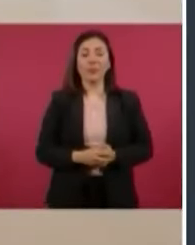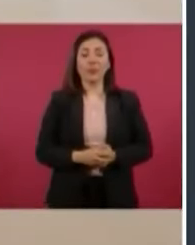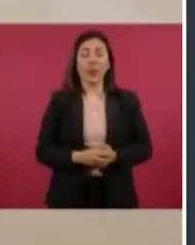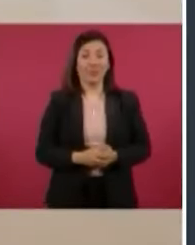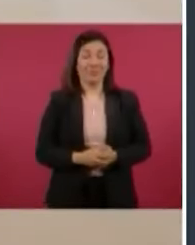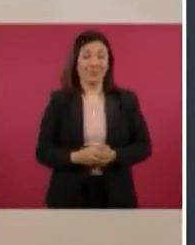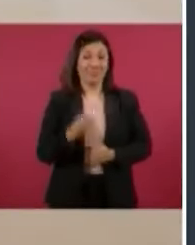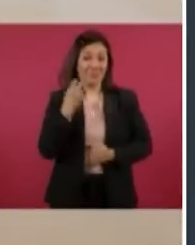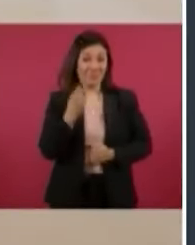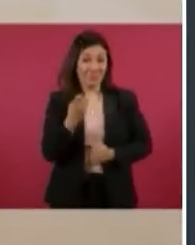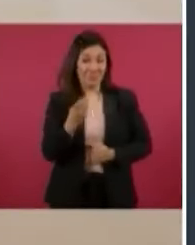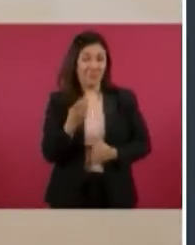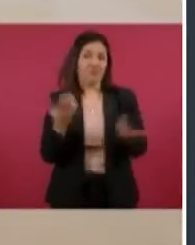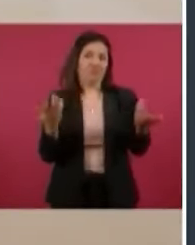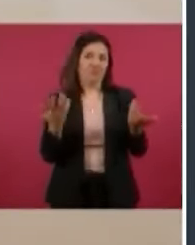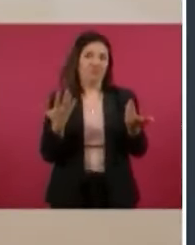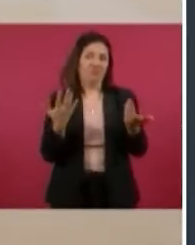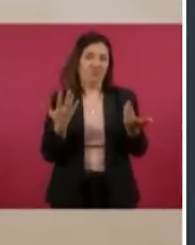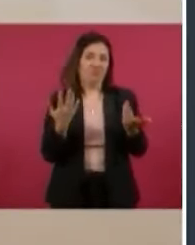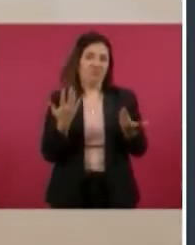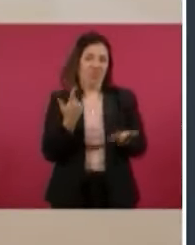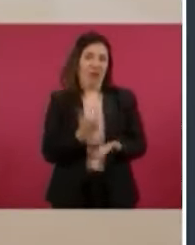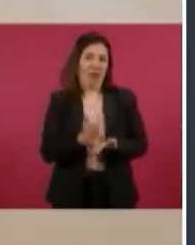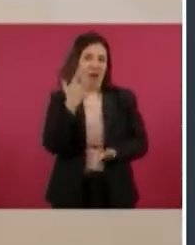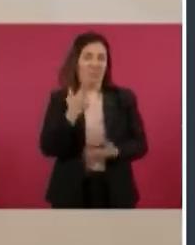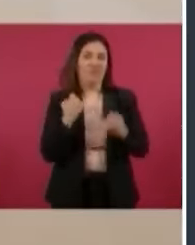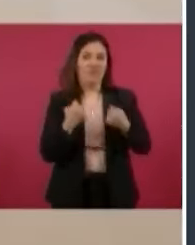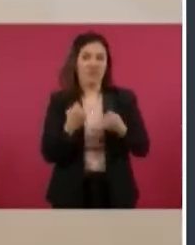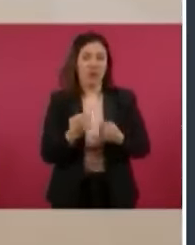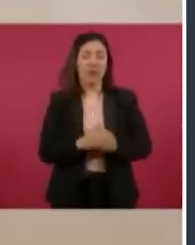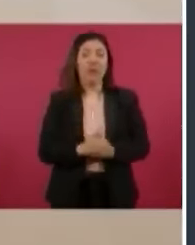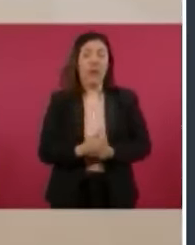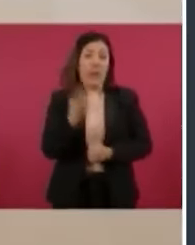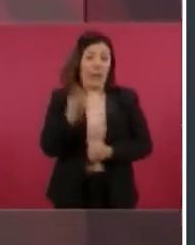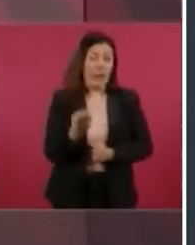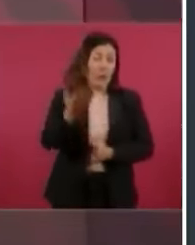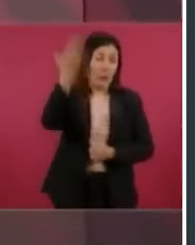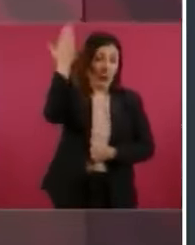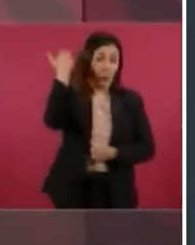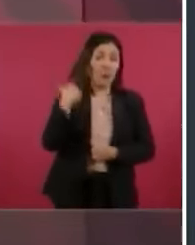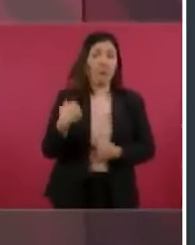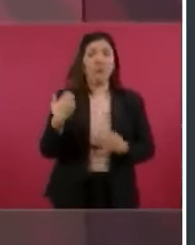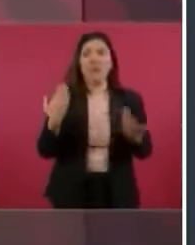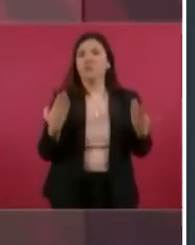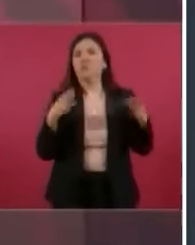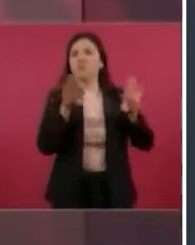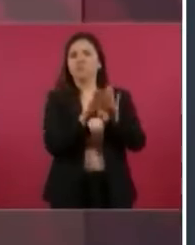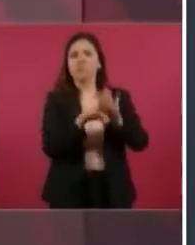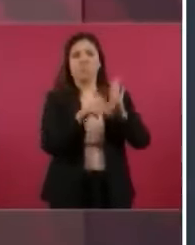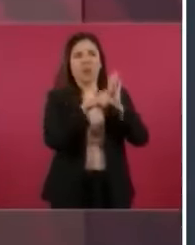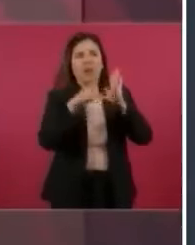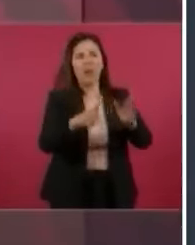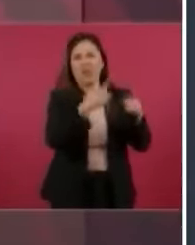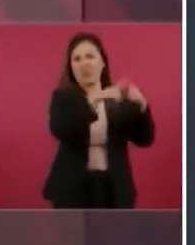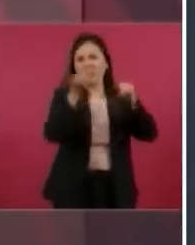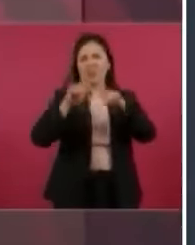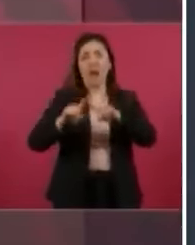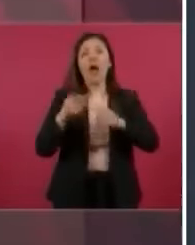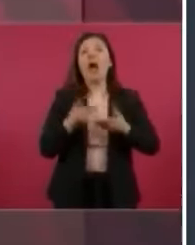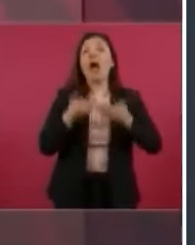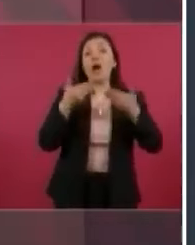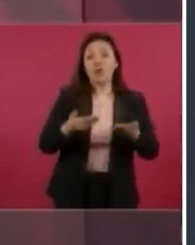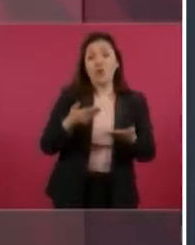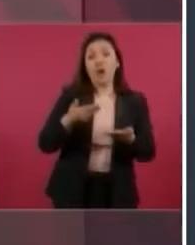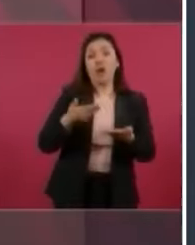criticando oposición como periodista y haciendo preguntas cobradas pues no digo no ha